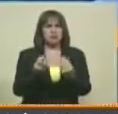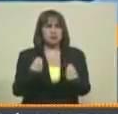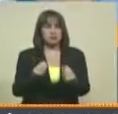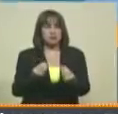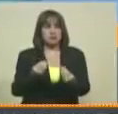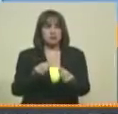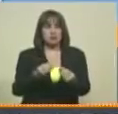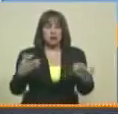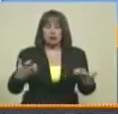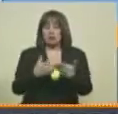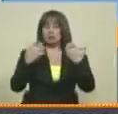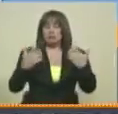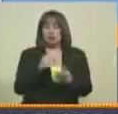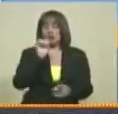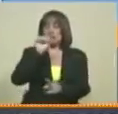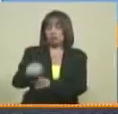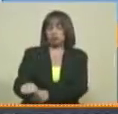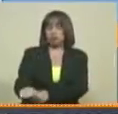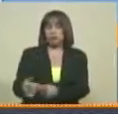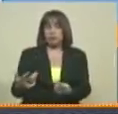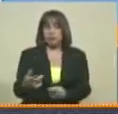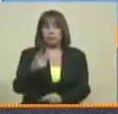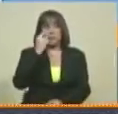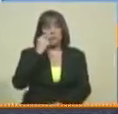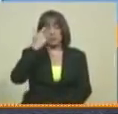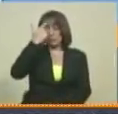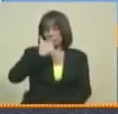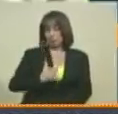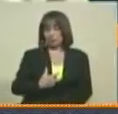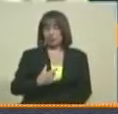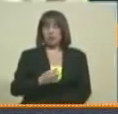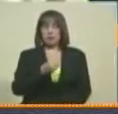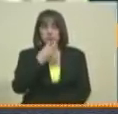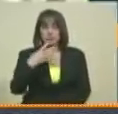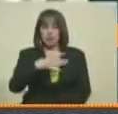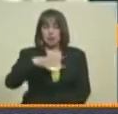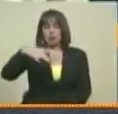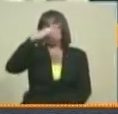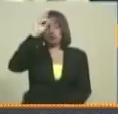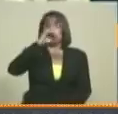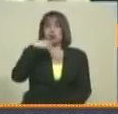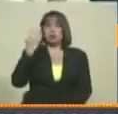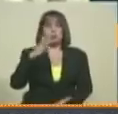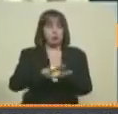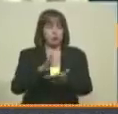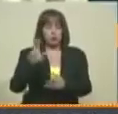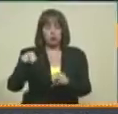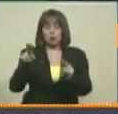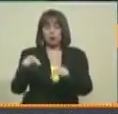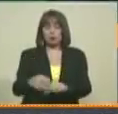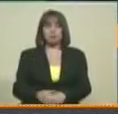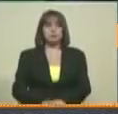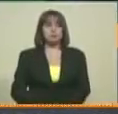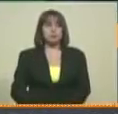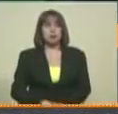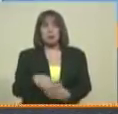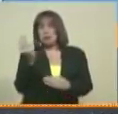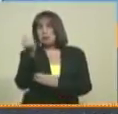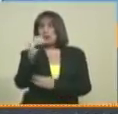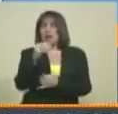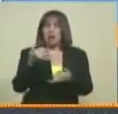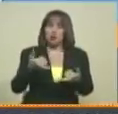los derrotó. Cipriano Castro, el gran Cipriano Castro, espíritu inmortal de nuestra patria. Pero además somos los